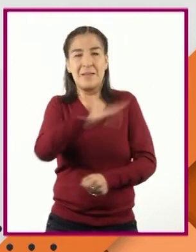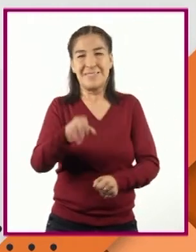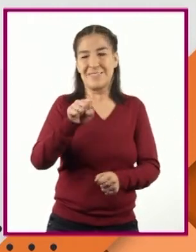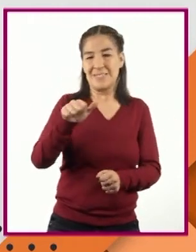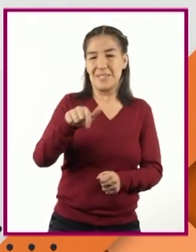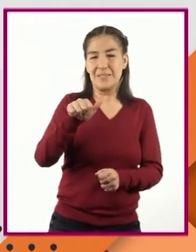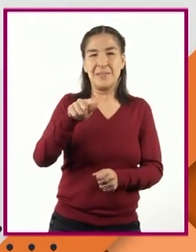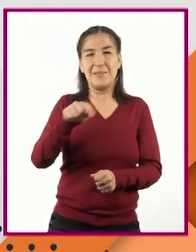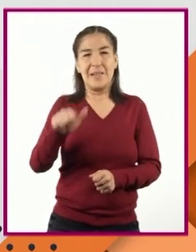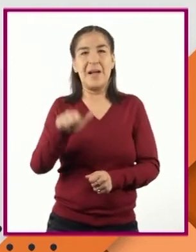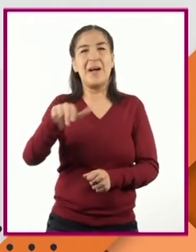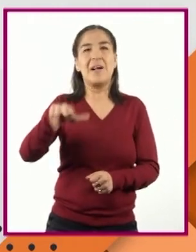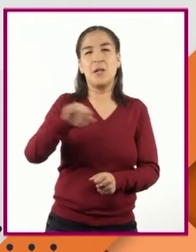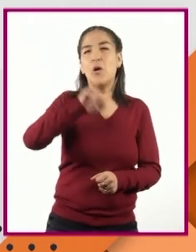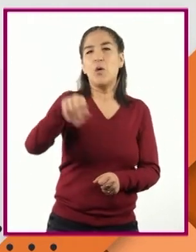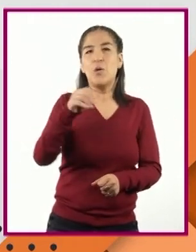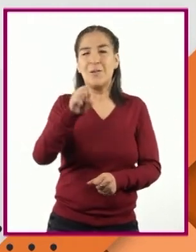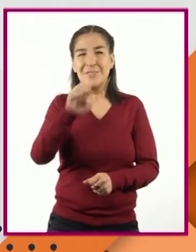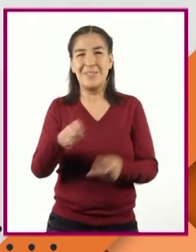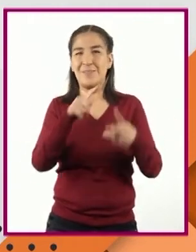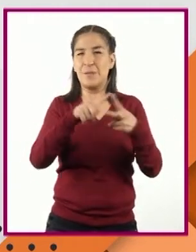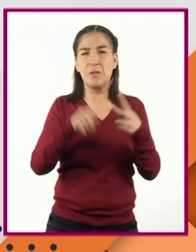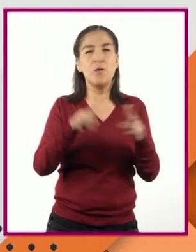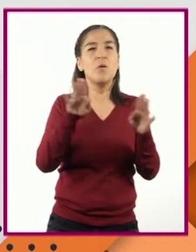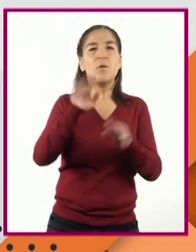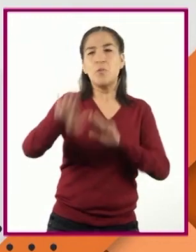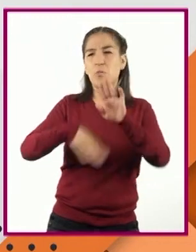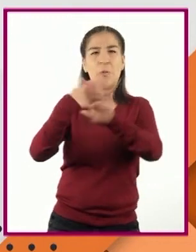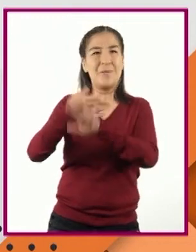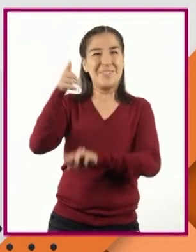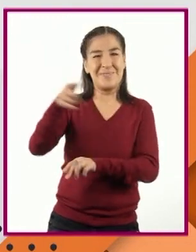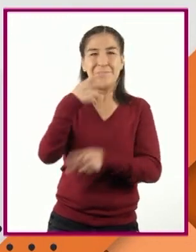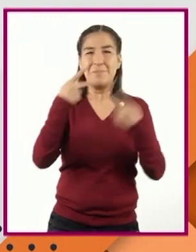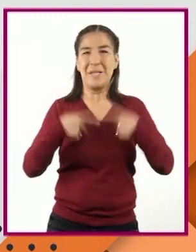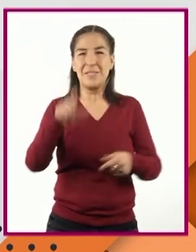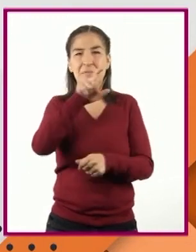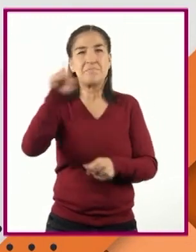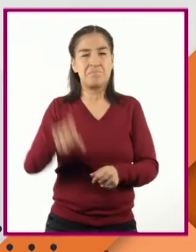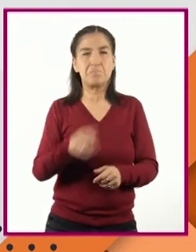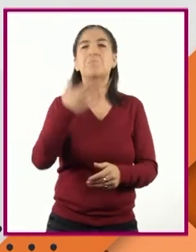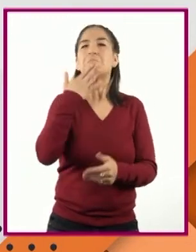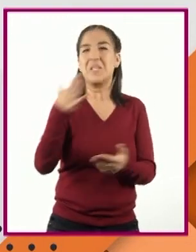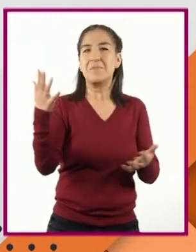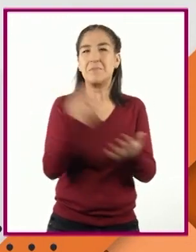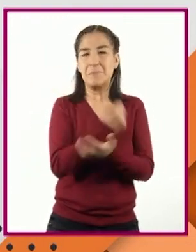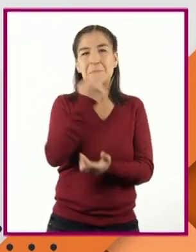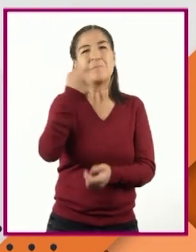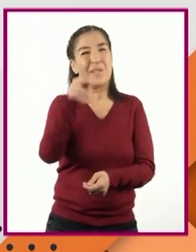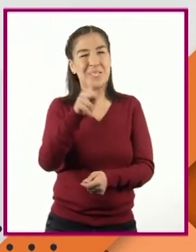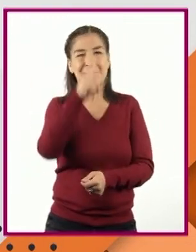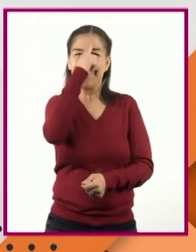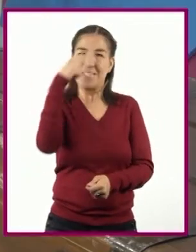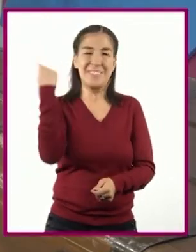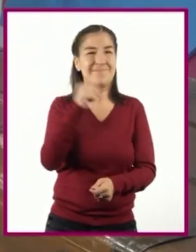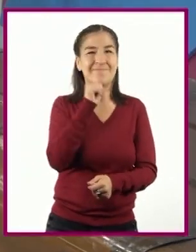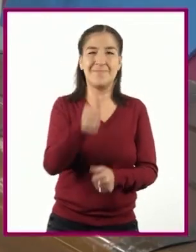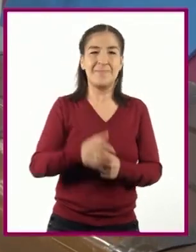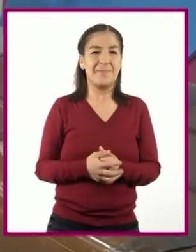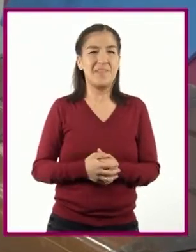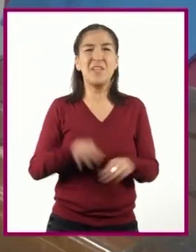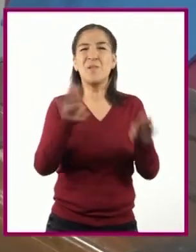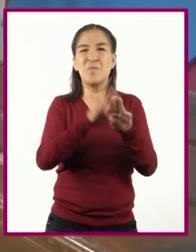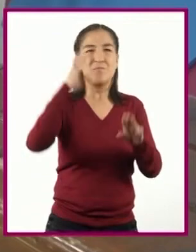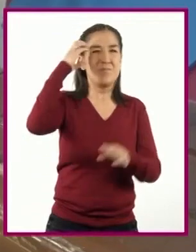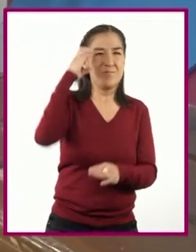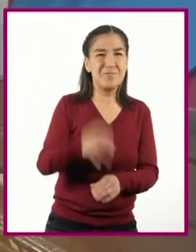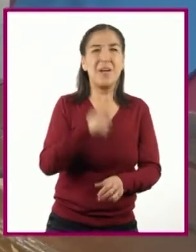Santa Anna y José Urrea contra los tejanos se pueden calificar como exitosas, pero no fáciles. La